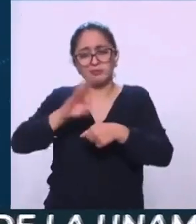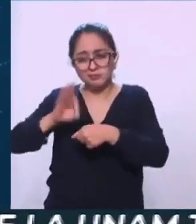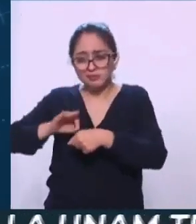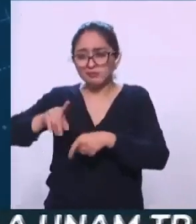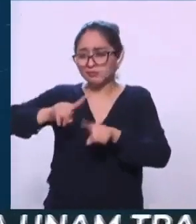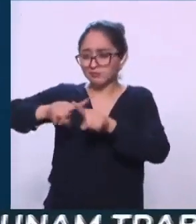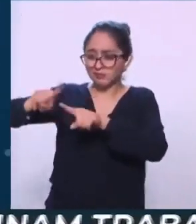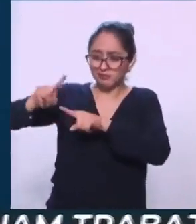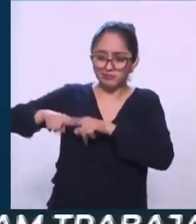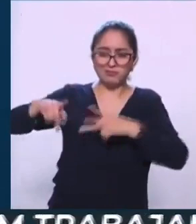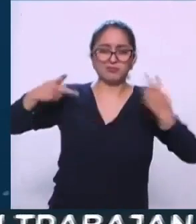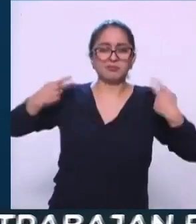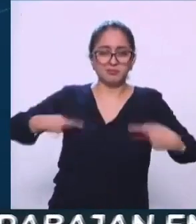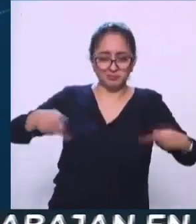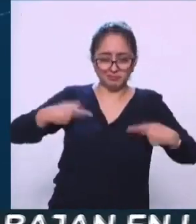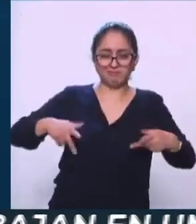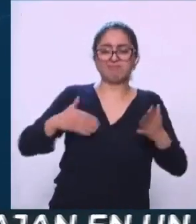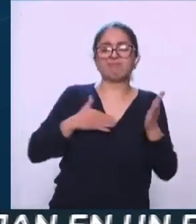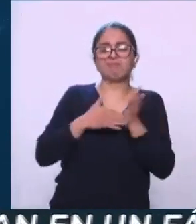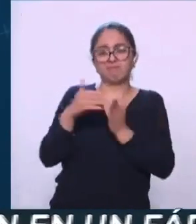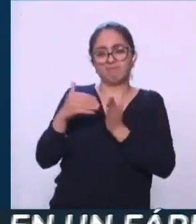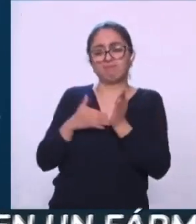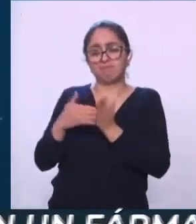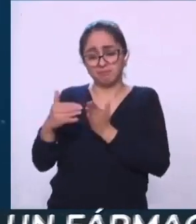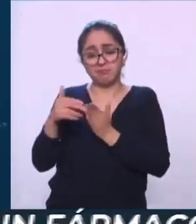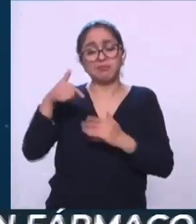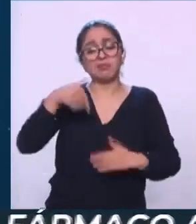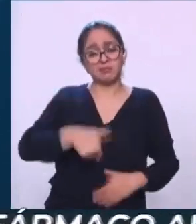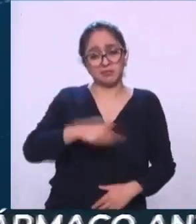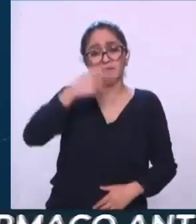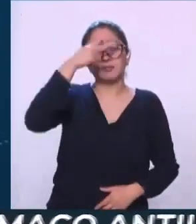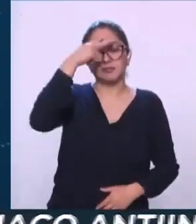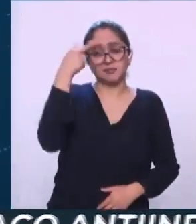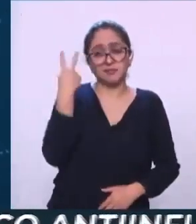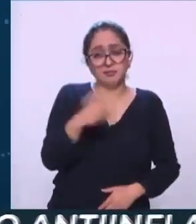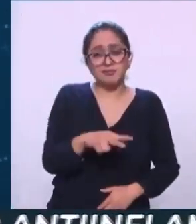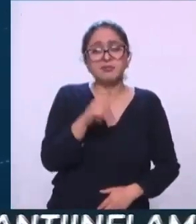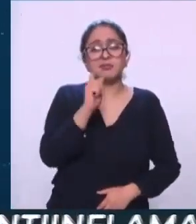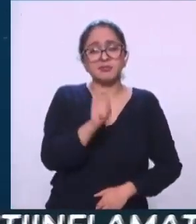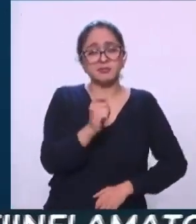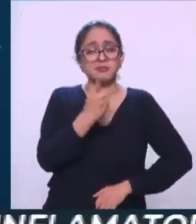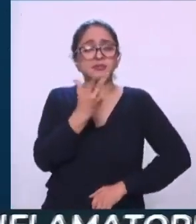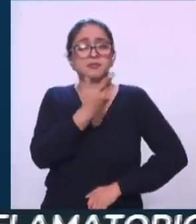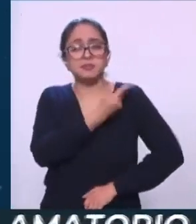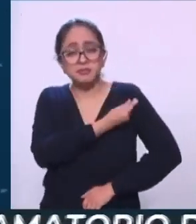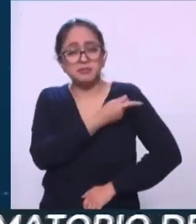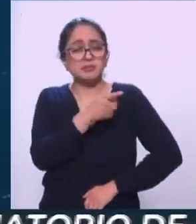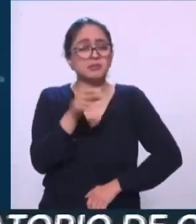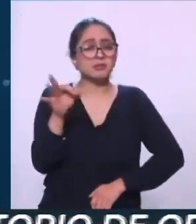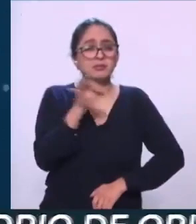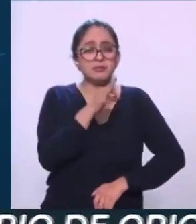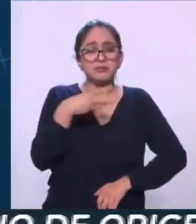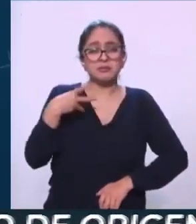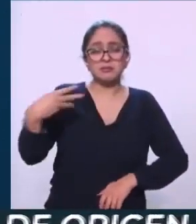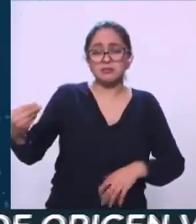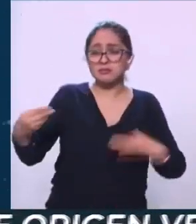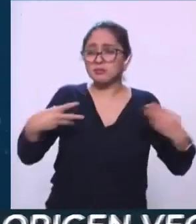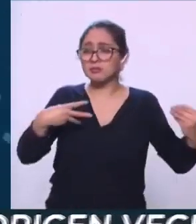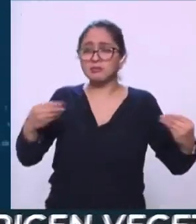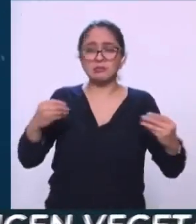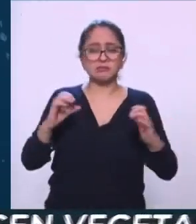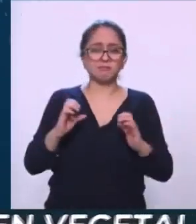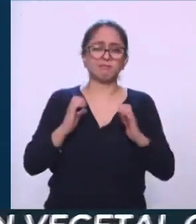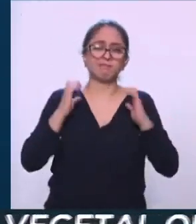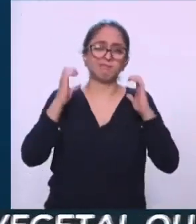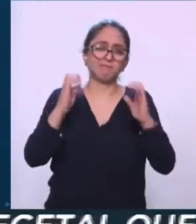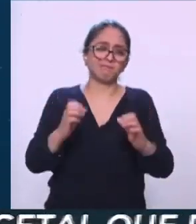millones de personas. Y en México, por ejemplo, se estuvo diciendo que pues la vacuna causaba alergia y que tuviéramos mucho cuidado. Lo